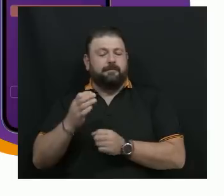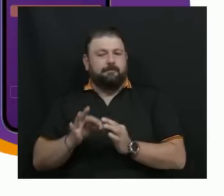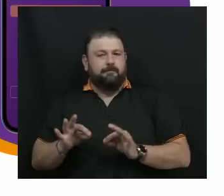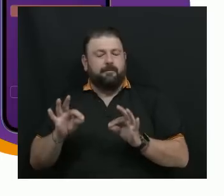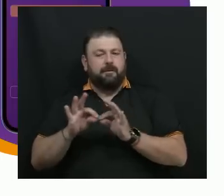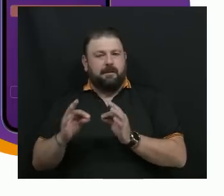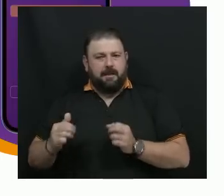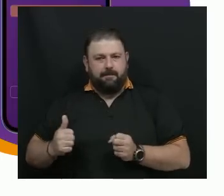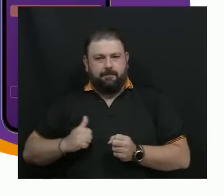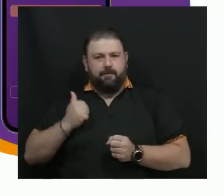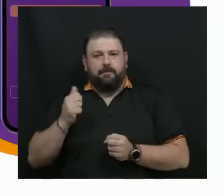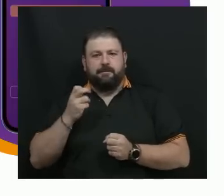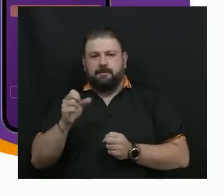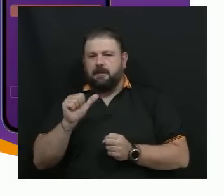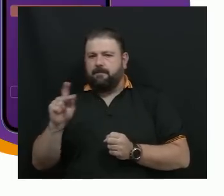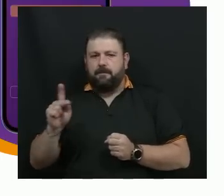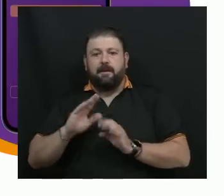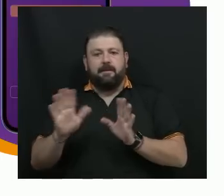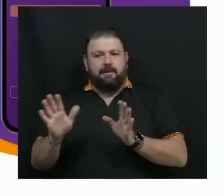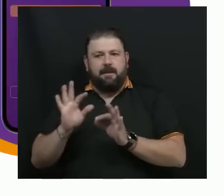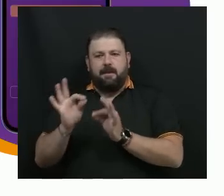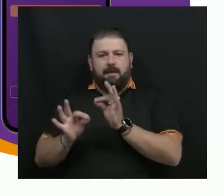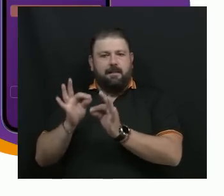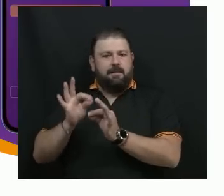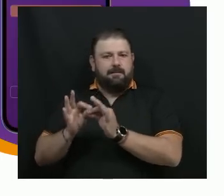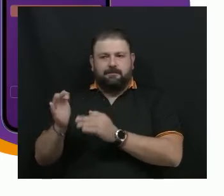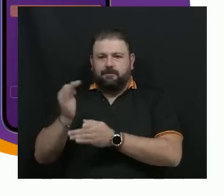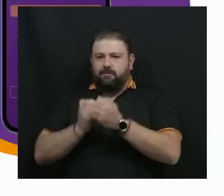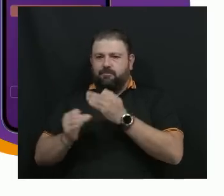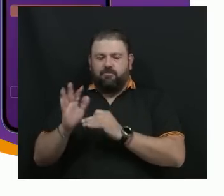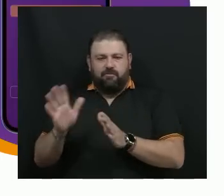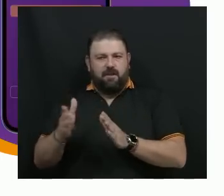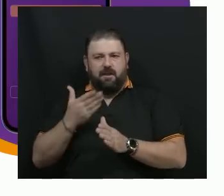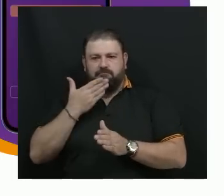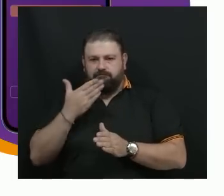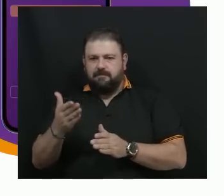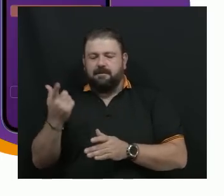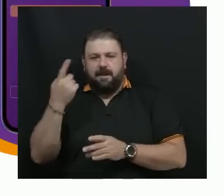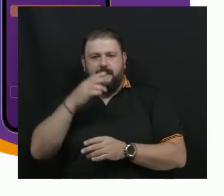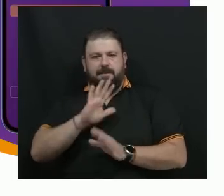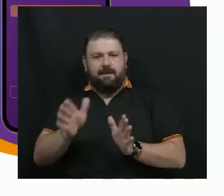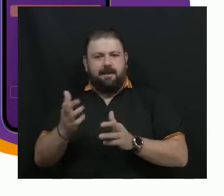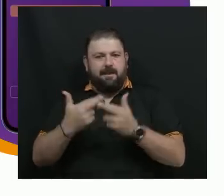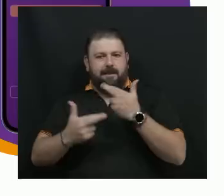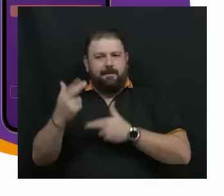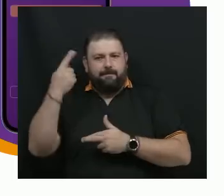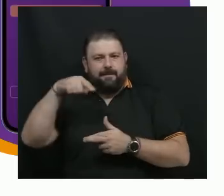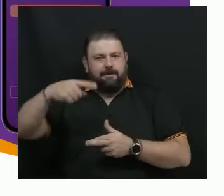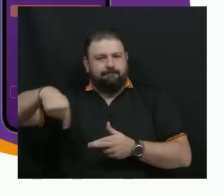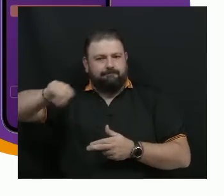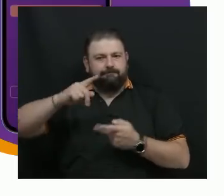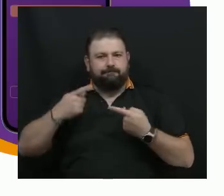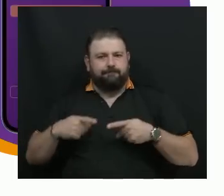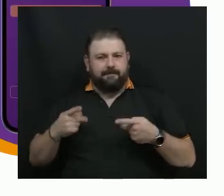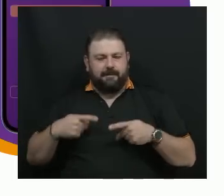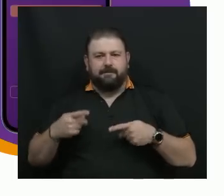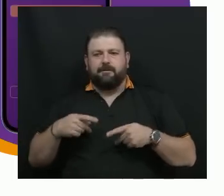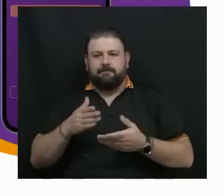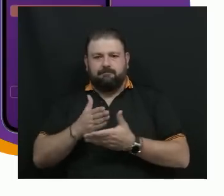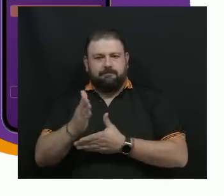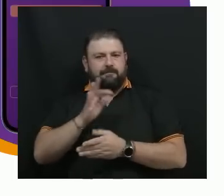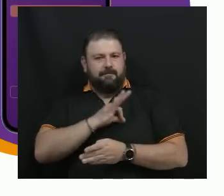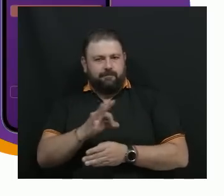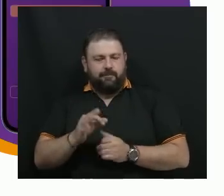utilicen. Recuerden que ya está la aplicación arriba, ya está todo, ya regresamos con todos nuestros sistemas.